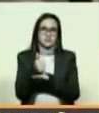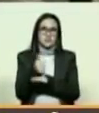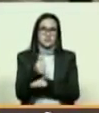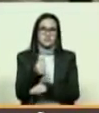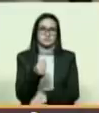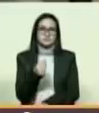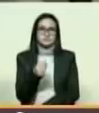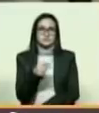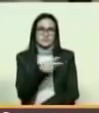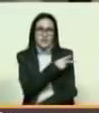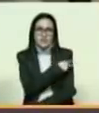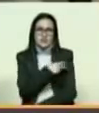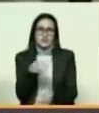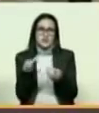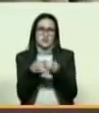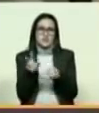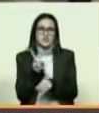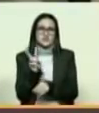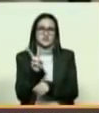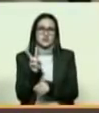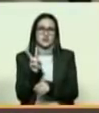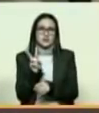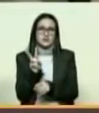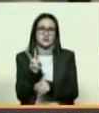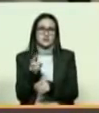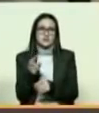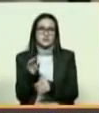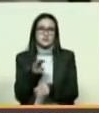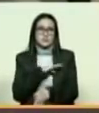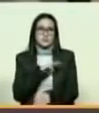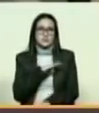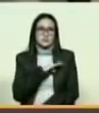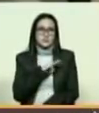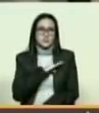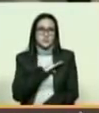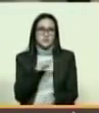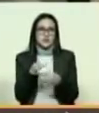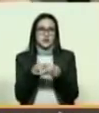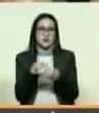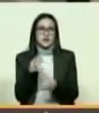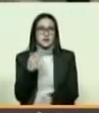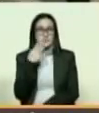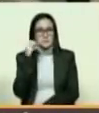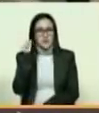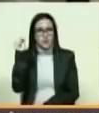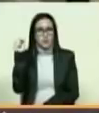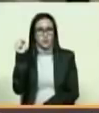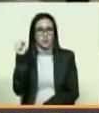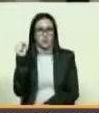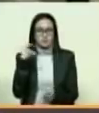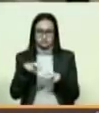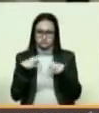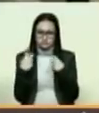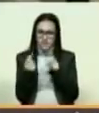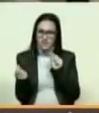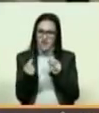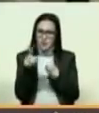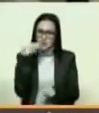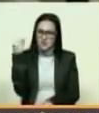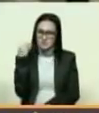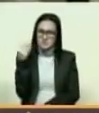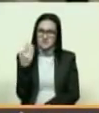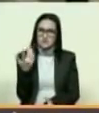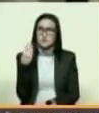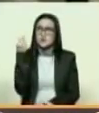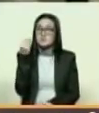misión venezolana o la misión por parte del Ejecutivo Nacional para la mesa de diálogo. ¿Qué